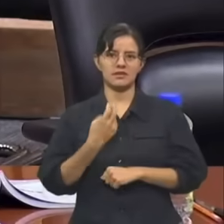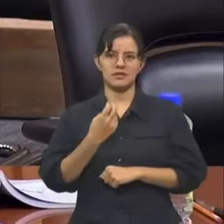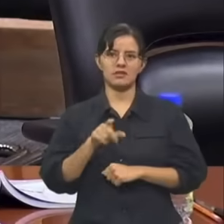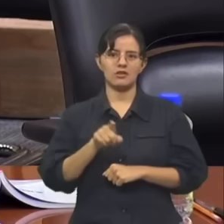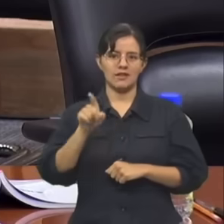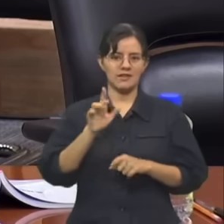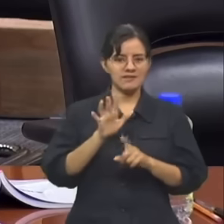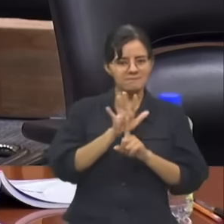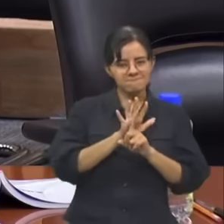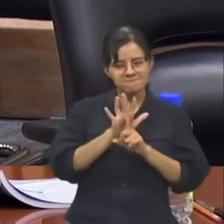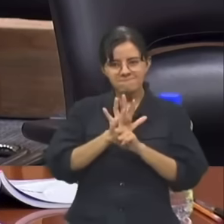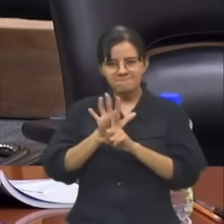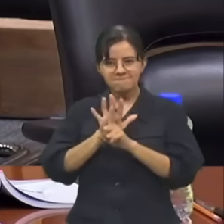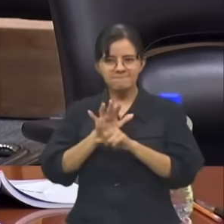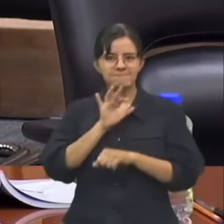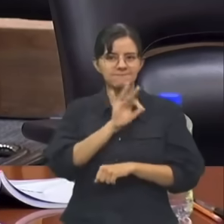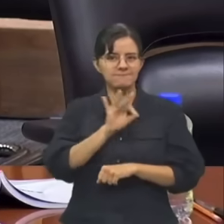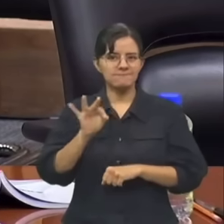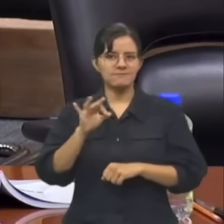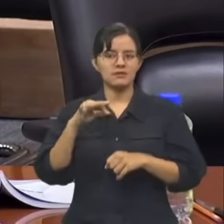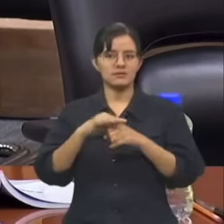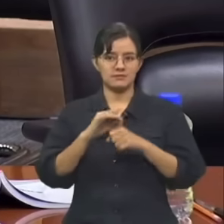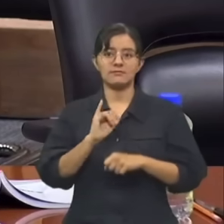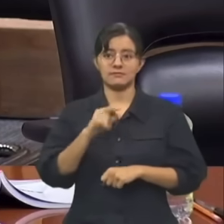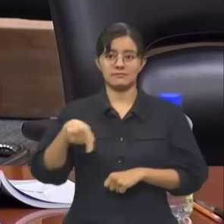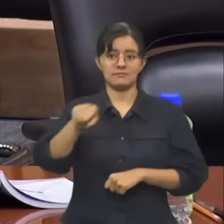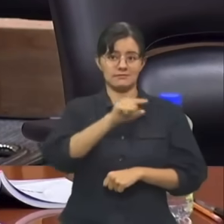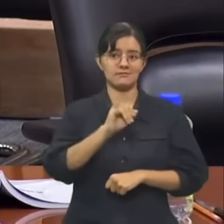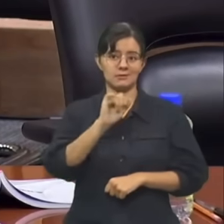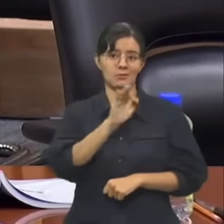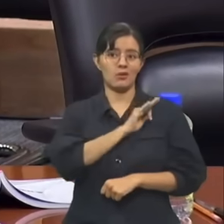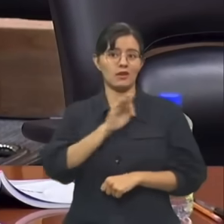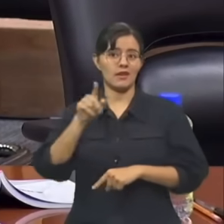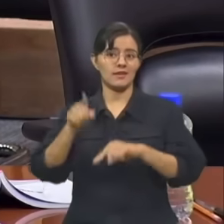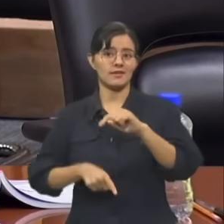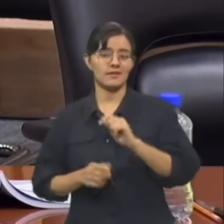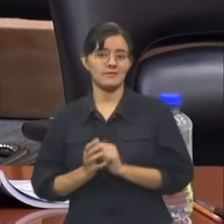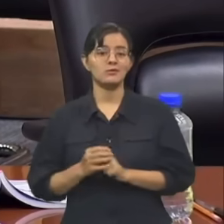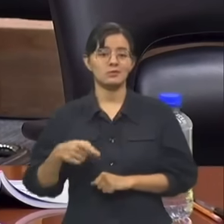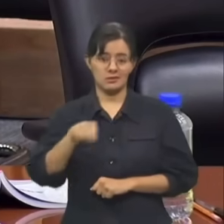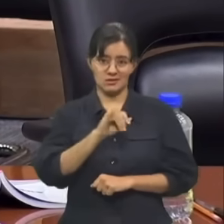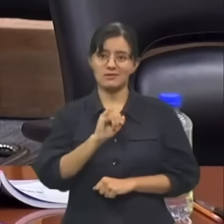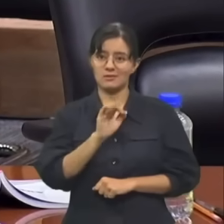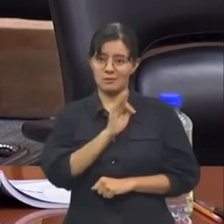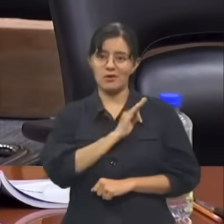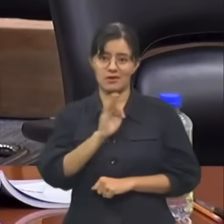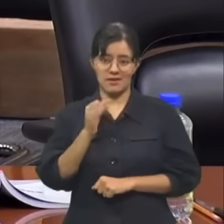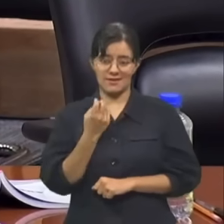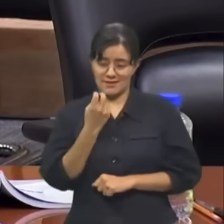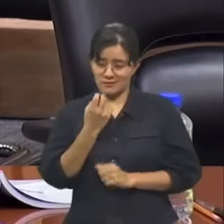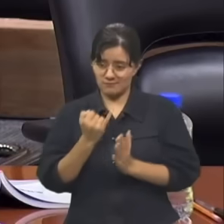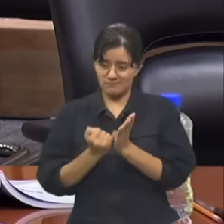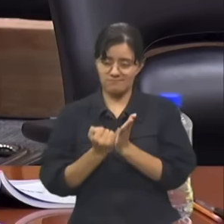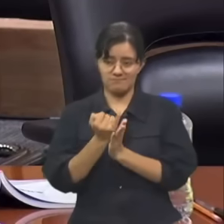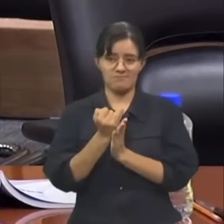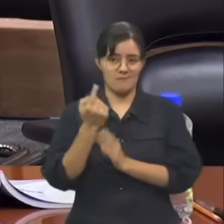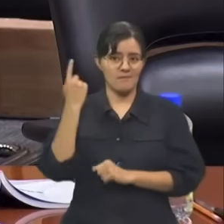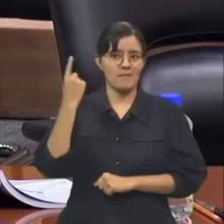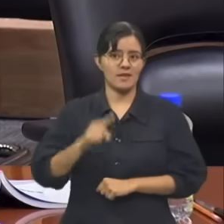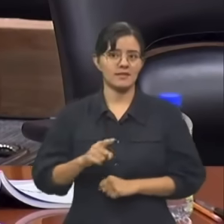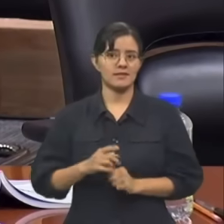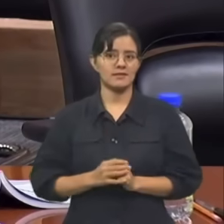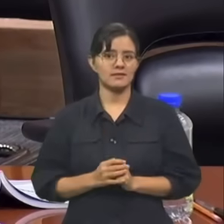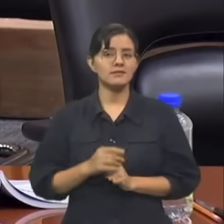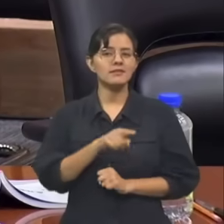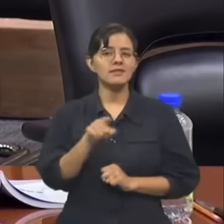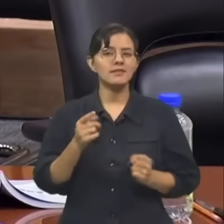elección Sí sí tenían esa facultad Sí pudieron haberlo hecho s pudieron dictar esa medida Y